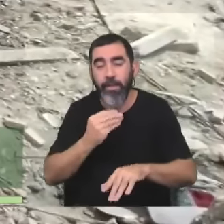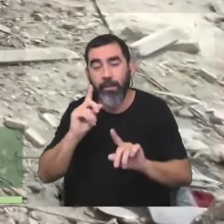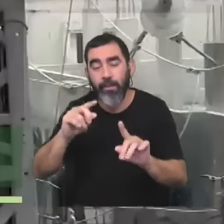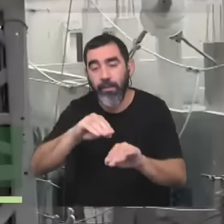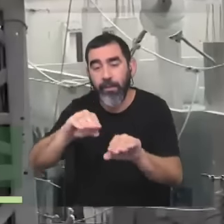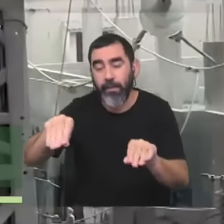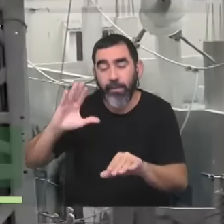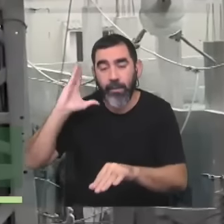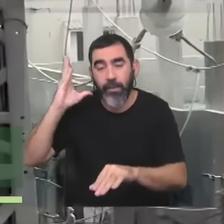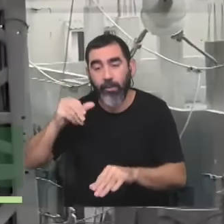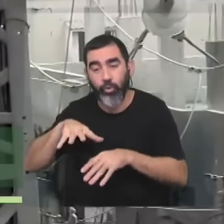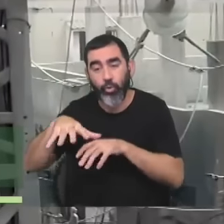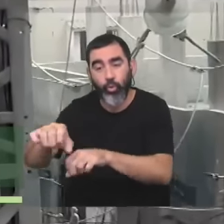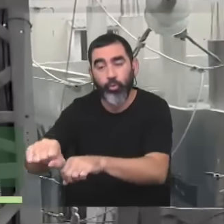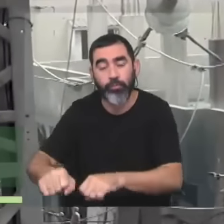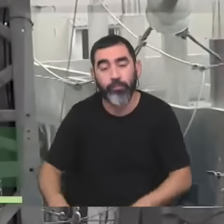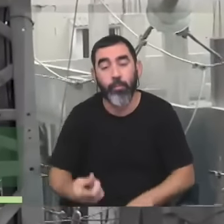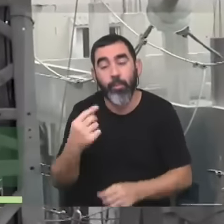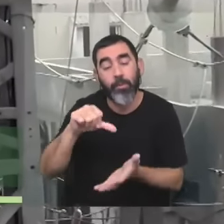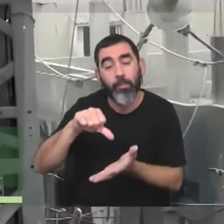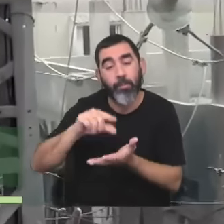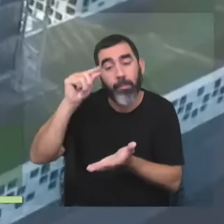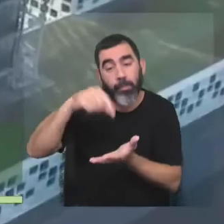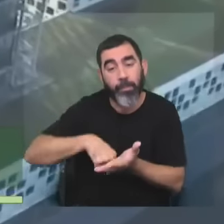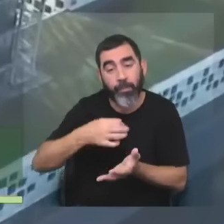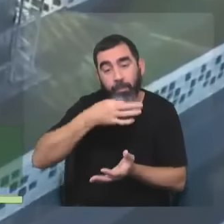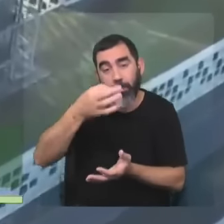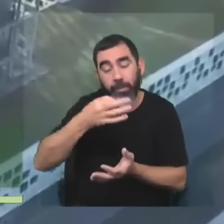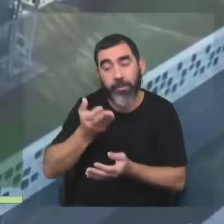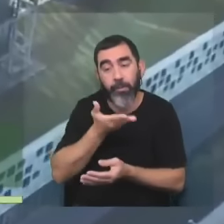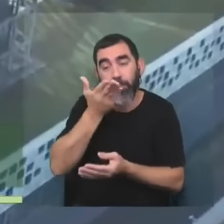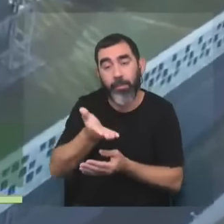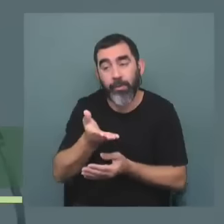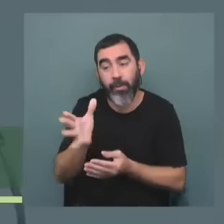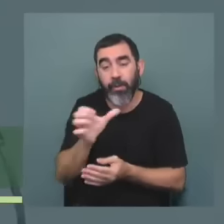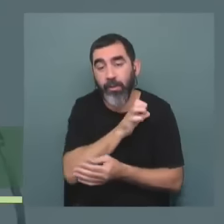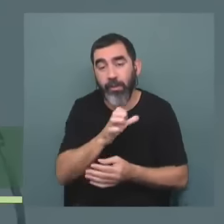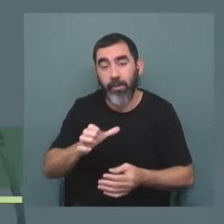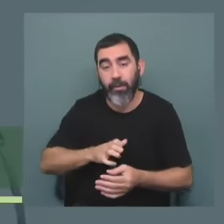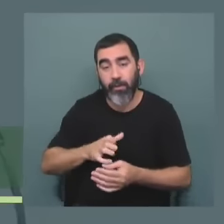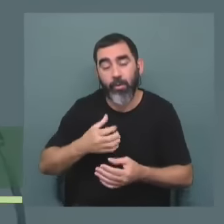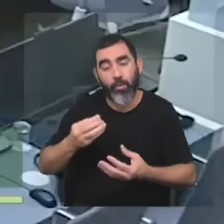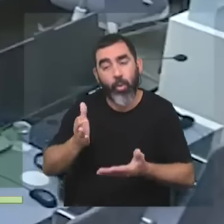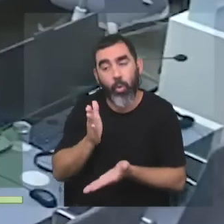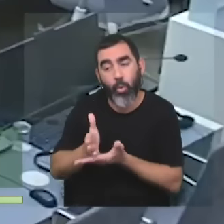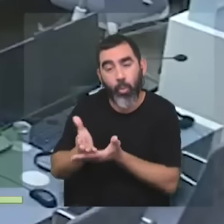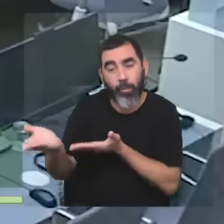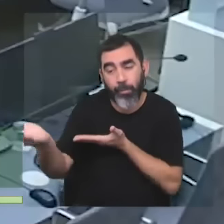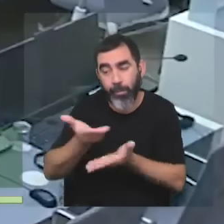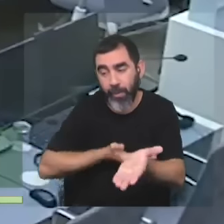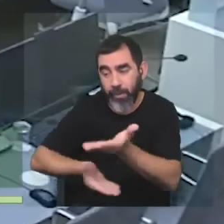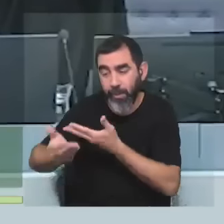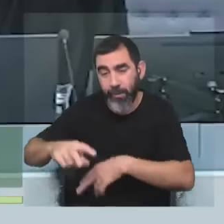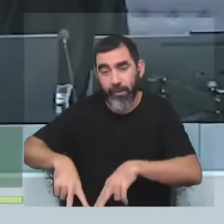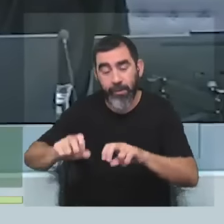los territorios palestinos ocupados por eso los países firmantes de la declaración exhortan a que todos los estados brinden plena cooperación en sus investigaciones